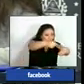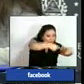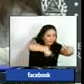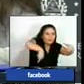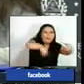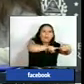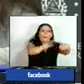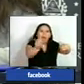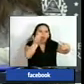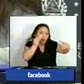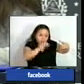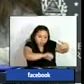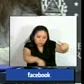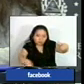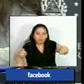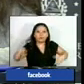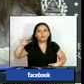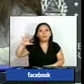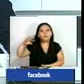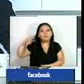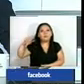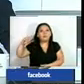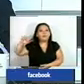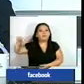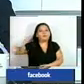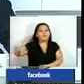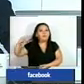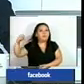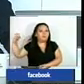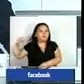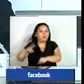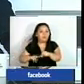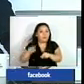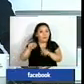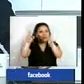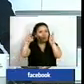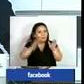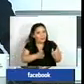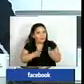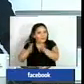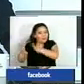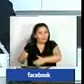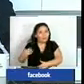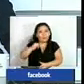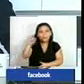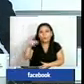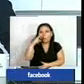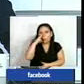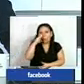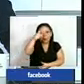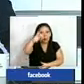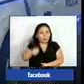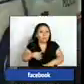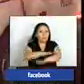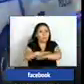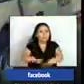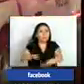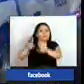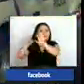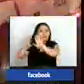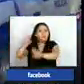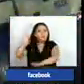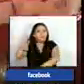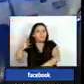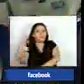potable de 500 mil dólares. Y vamos a otras noticias. El mes de junio cerró con 69 homicidios.